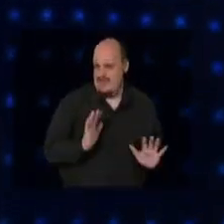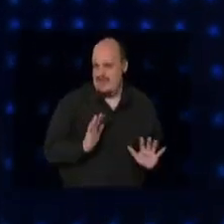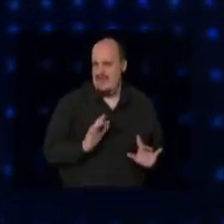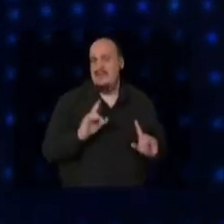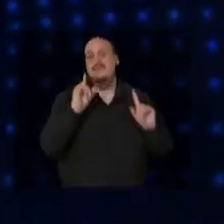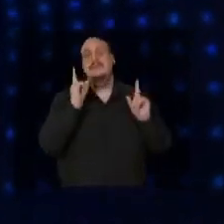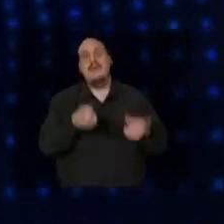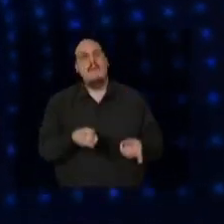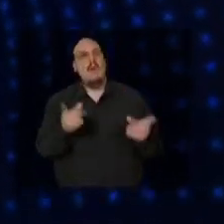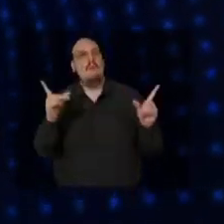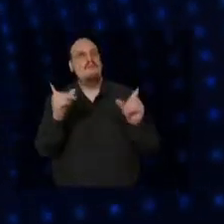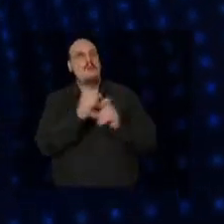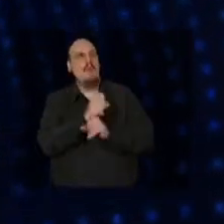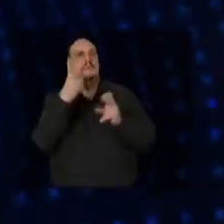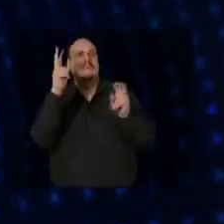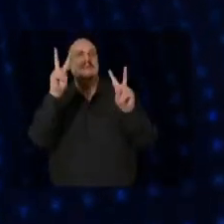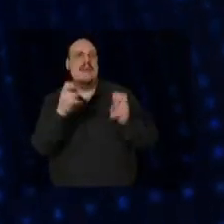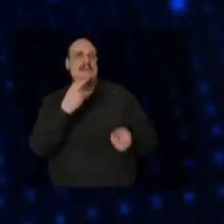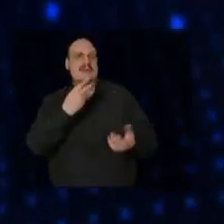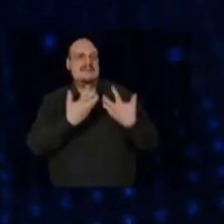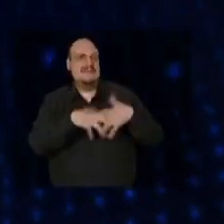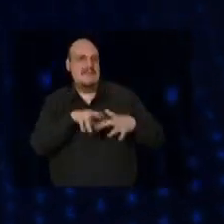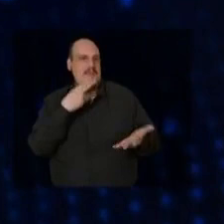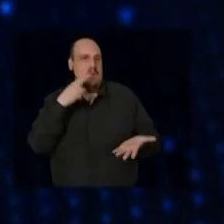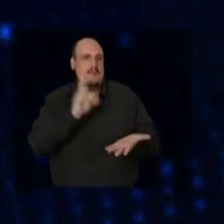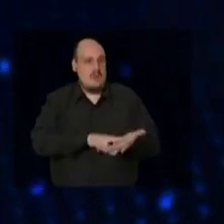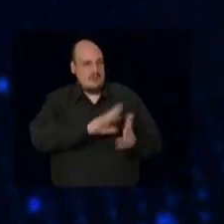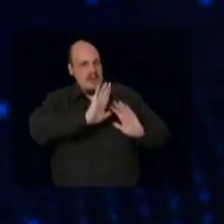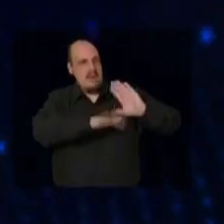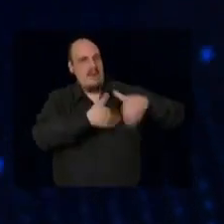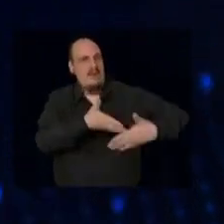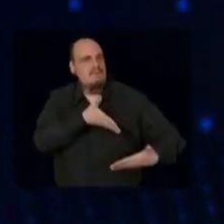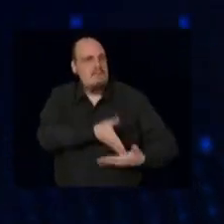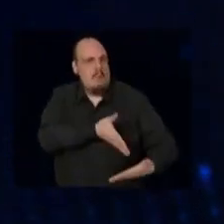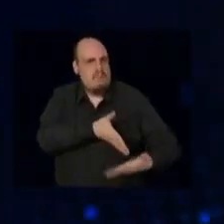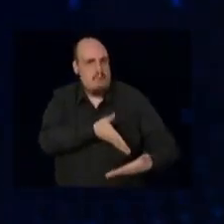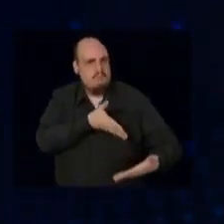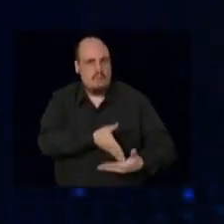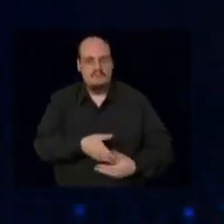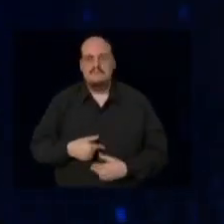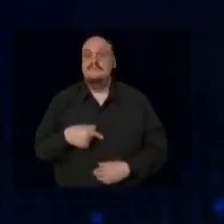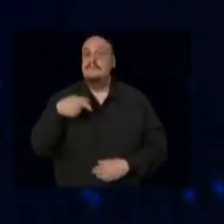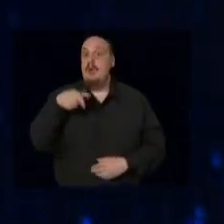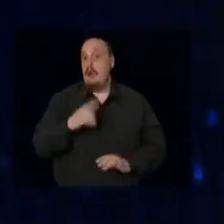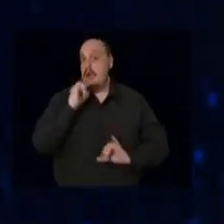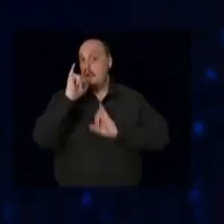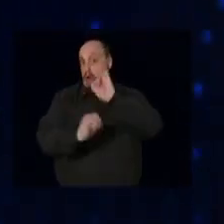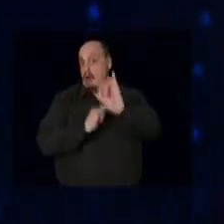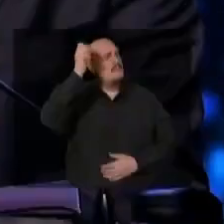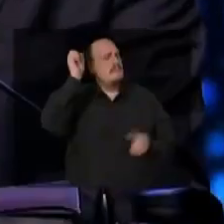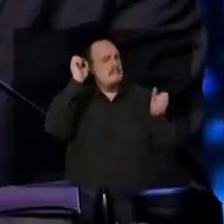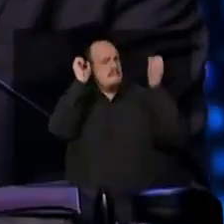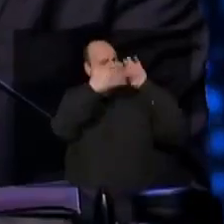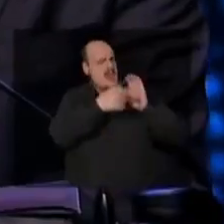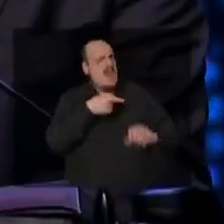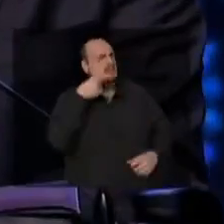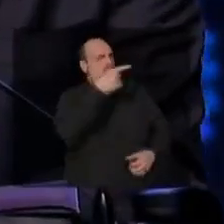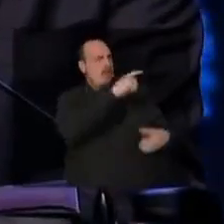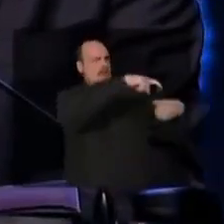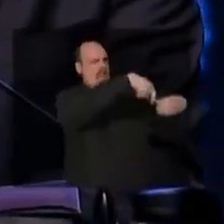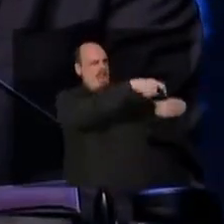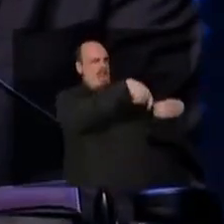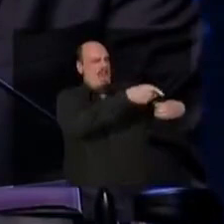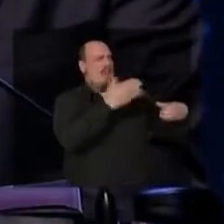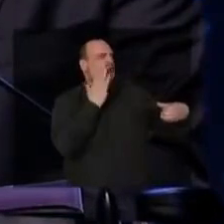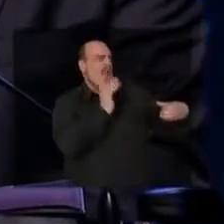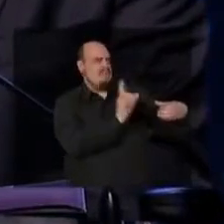debate ahora vamos a repasar los momentos salientes hay que decir que todos los expertos y anal as coinciden en que